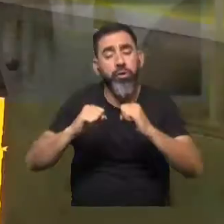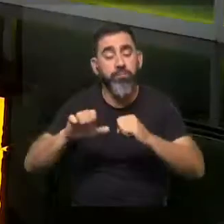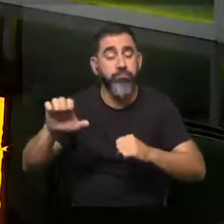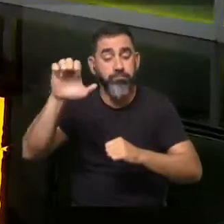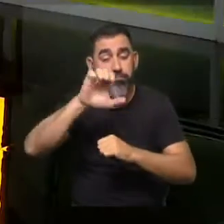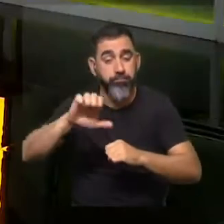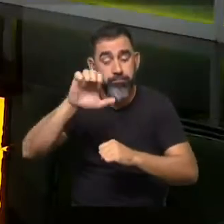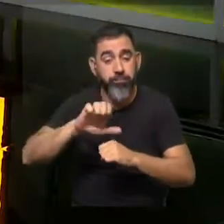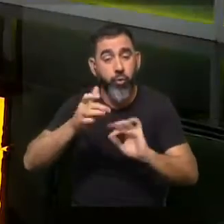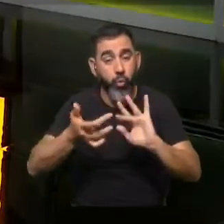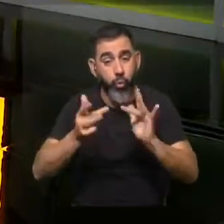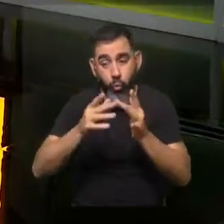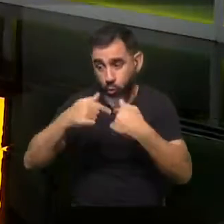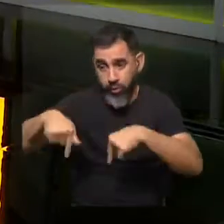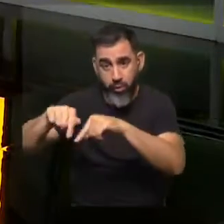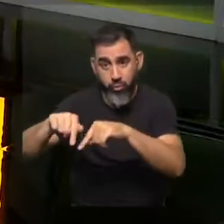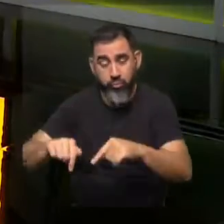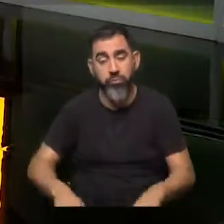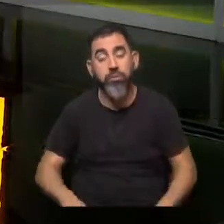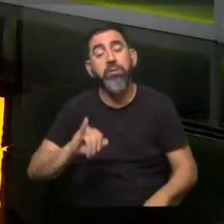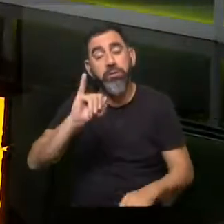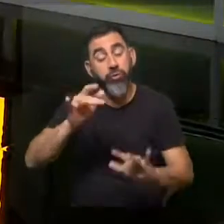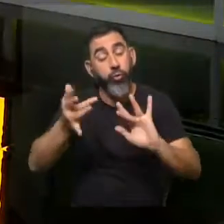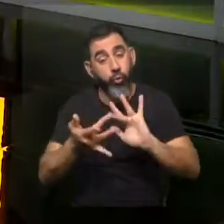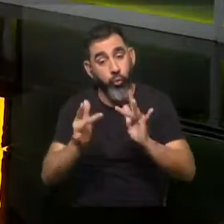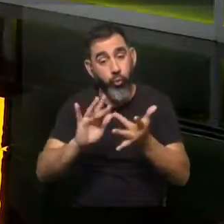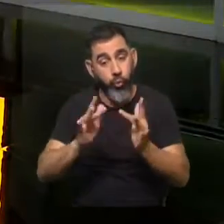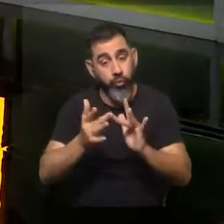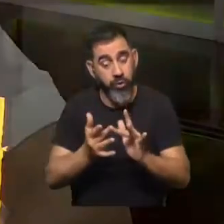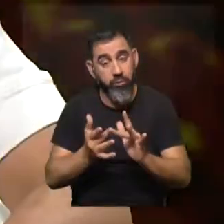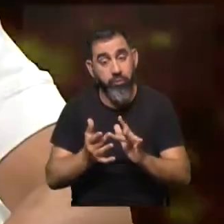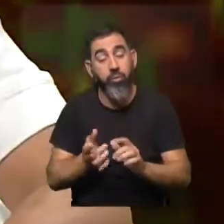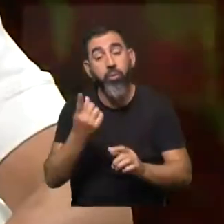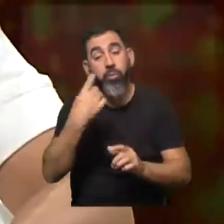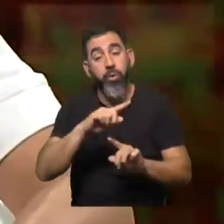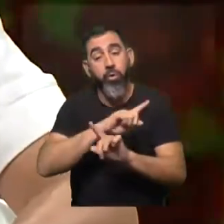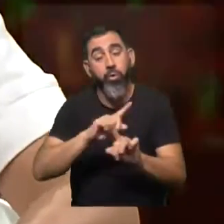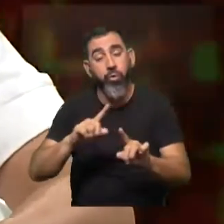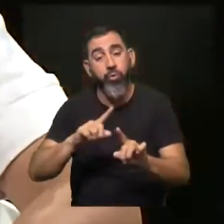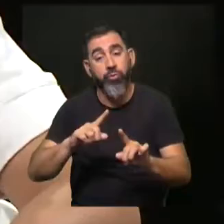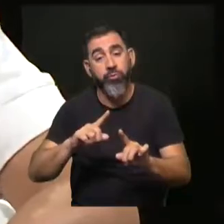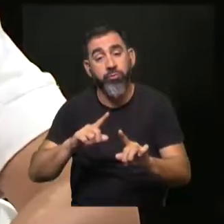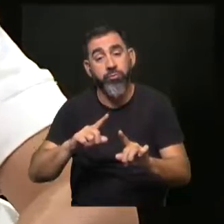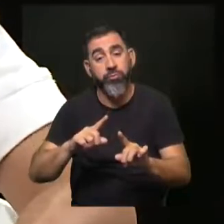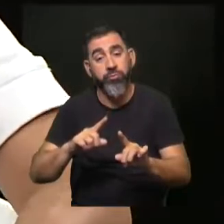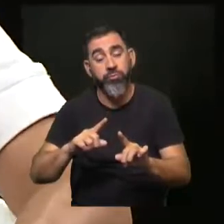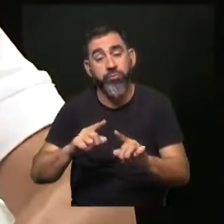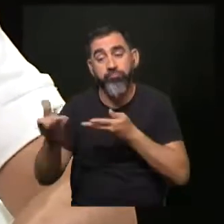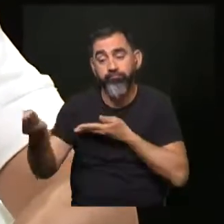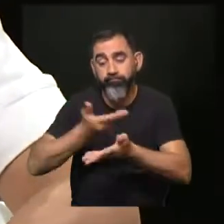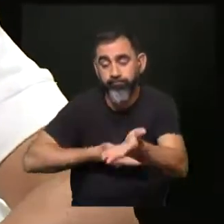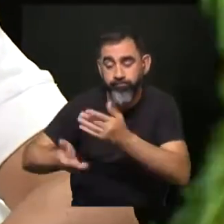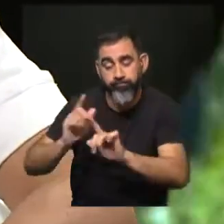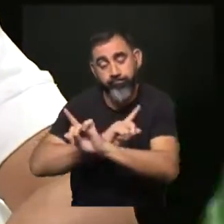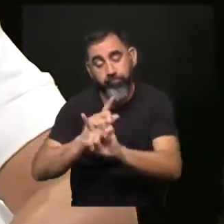pequeños cerveceros están en contacto con ustedes? Están en contacto, sí, no de una manera de una interacción grande como